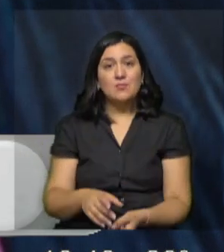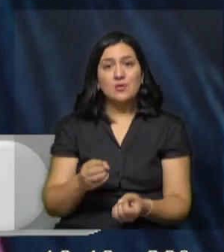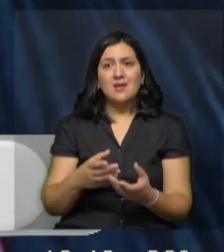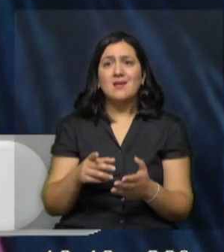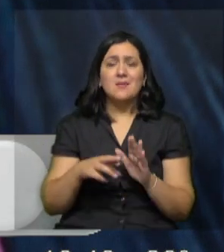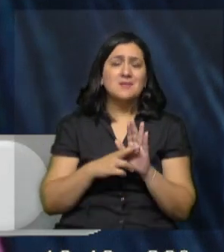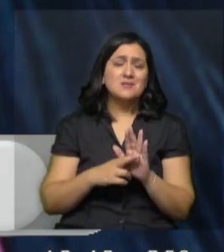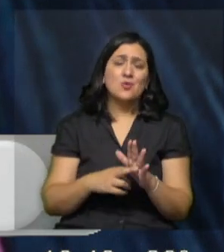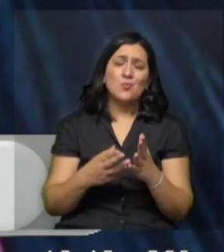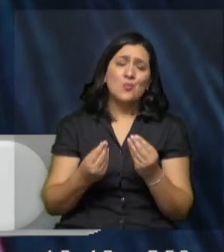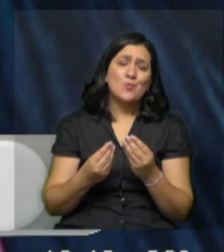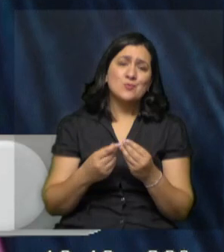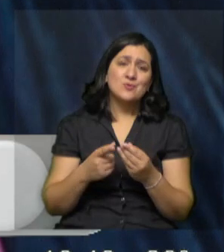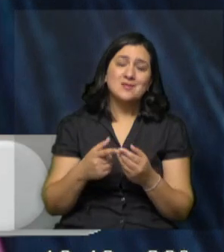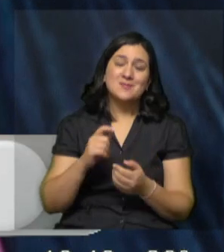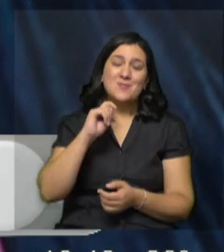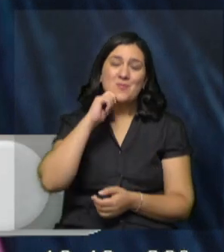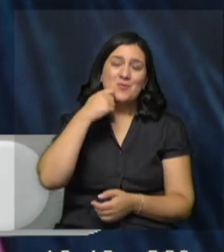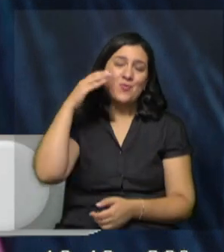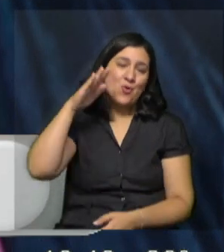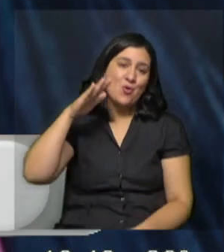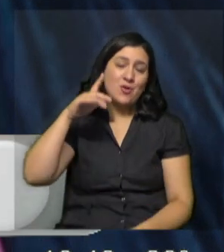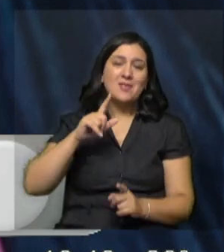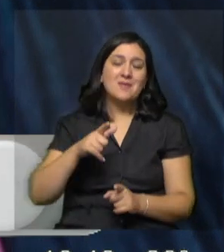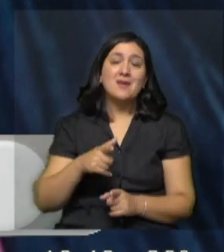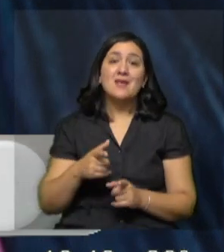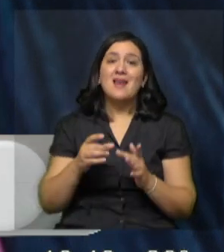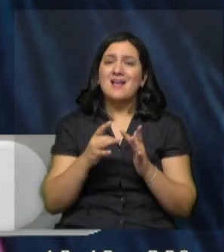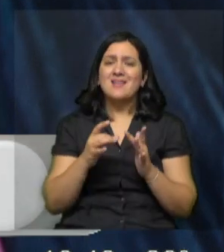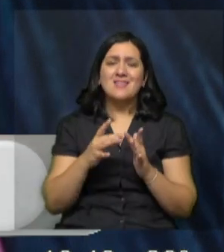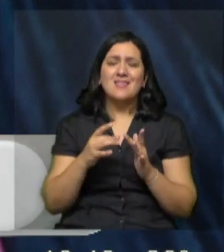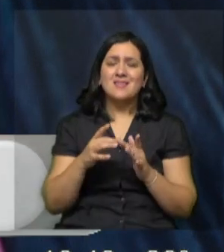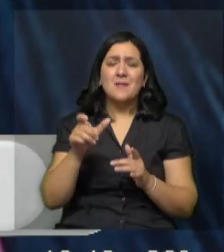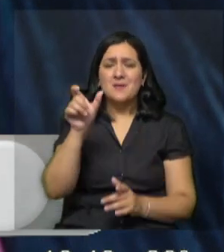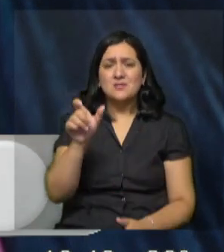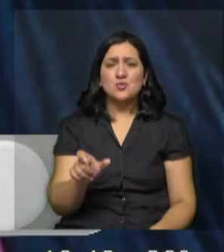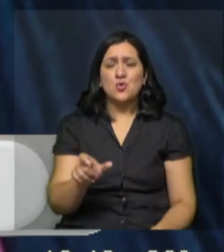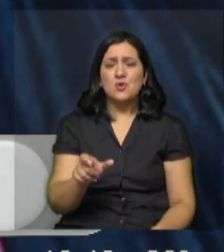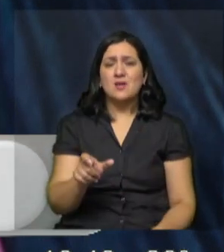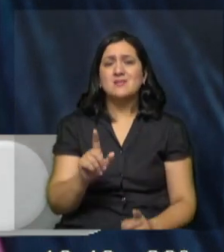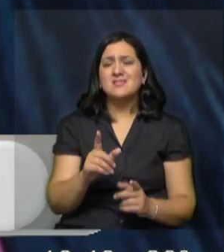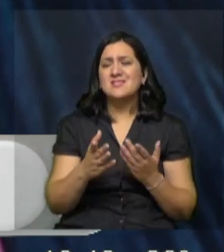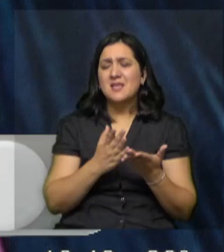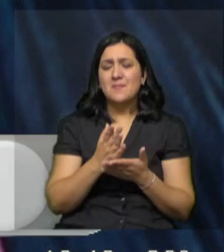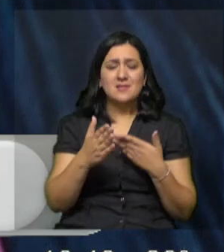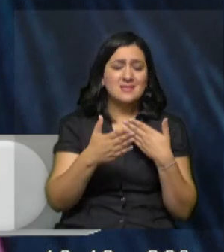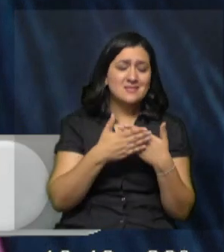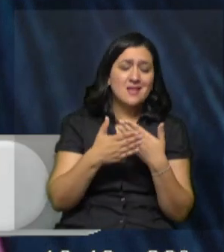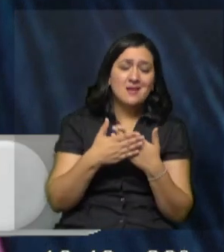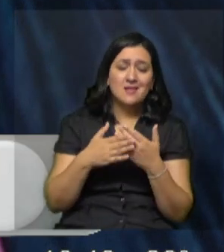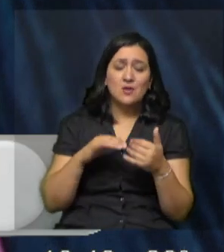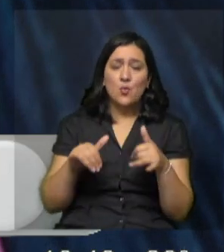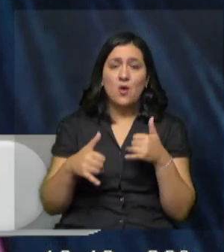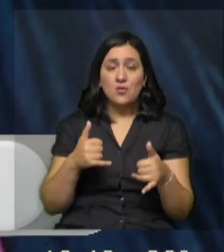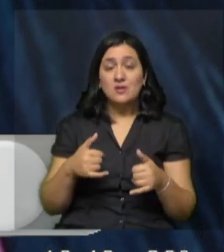las selecciones, es un halago. Después la calidad de persona, él ha estado muy cerca de los jugadores,